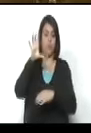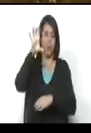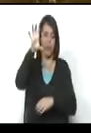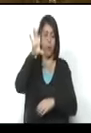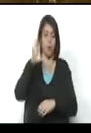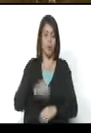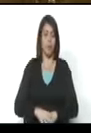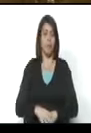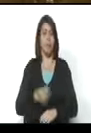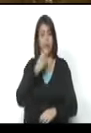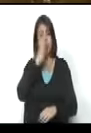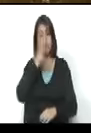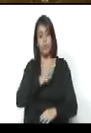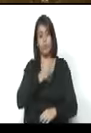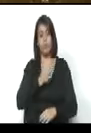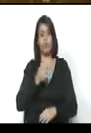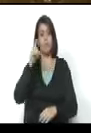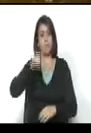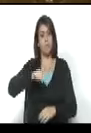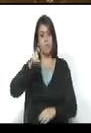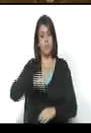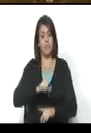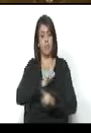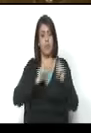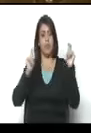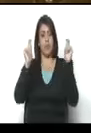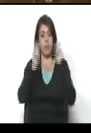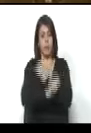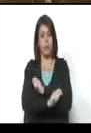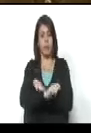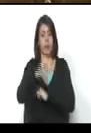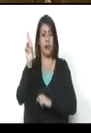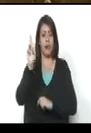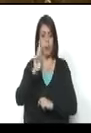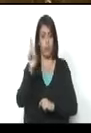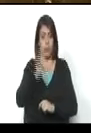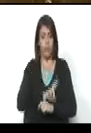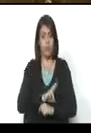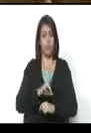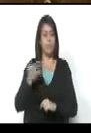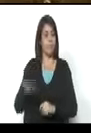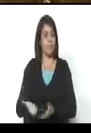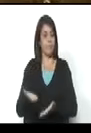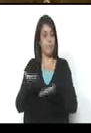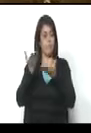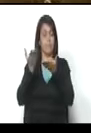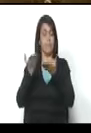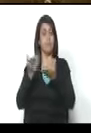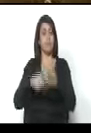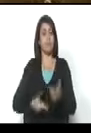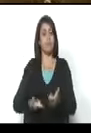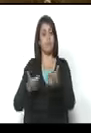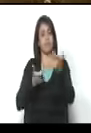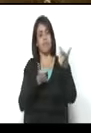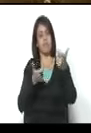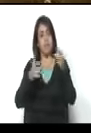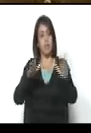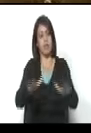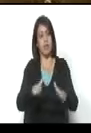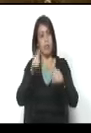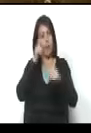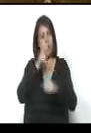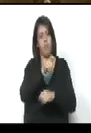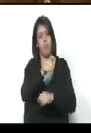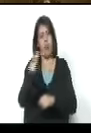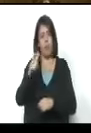patria, convencido de la necesidad de transformar la República, levantándose en armas para rescatar al